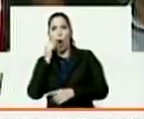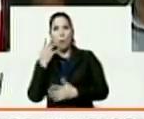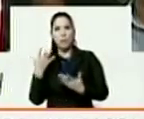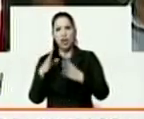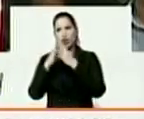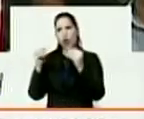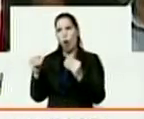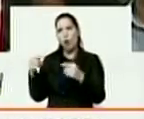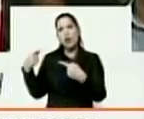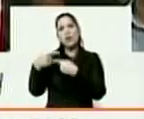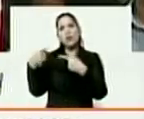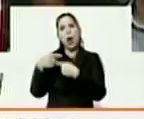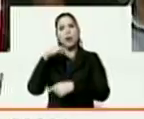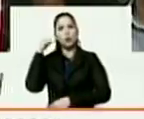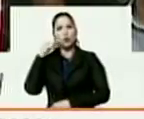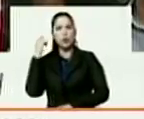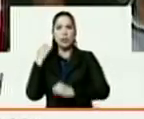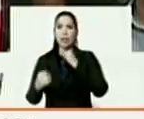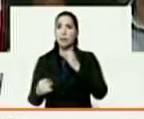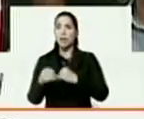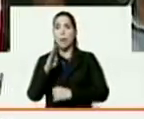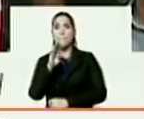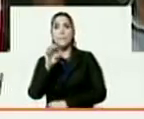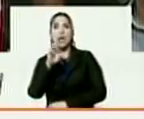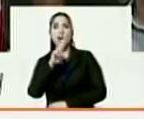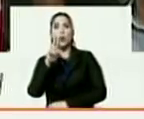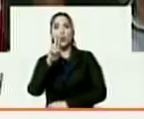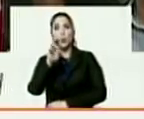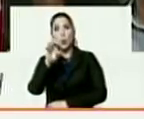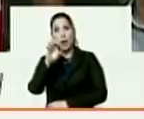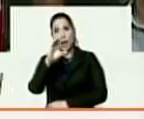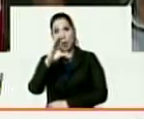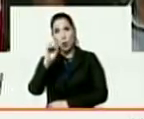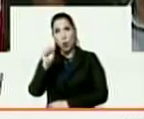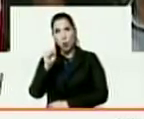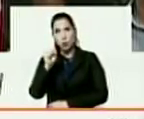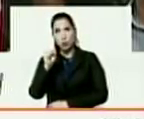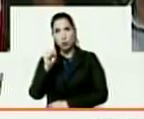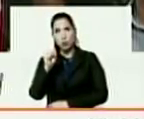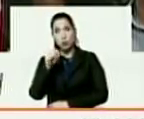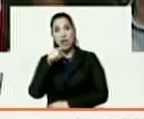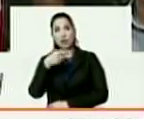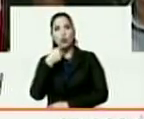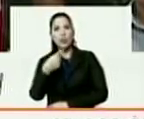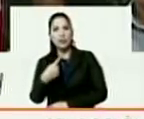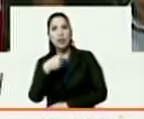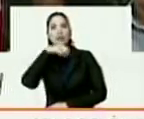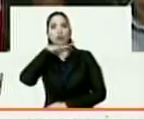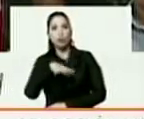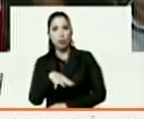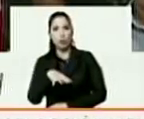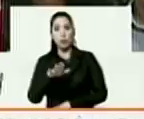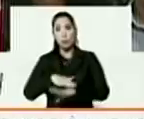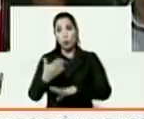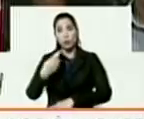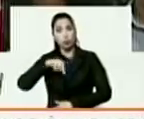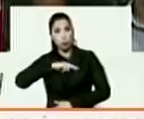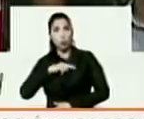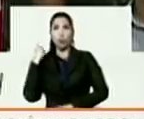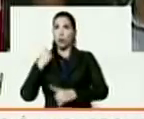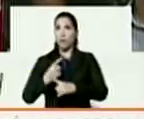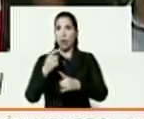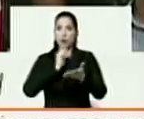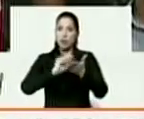que sea como sucre termina en berruecos oligarquía y sus historiadores por eso la historia tenemos que vivirla nosotros